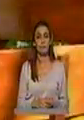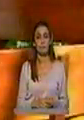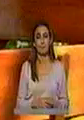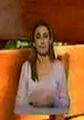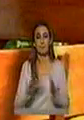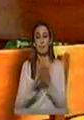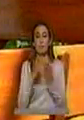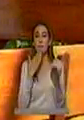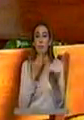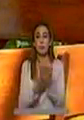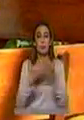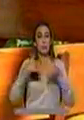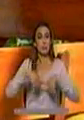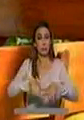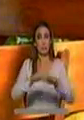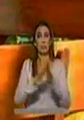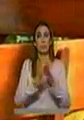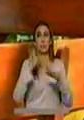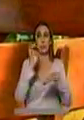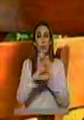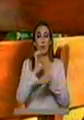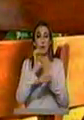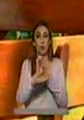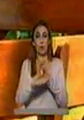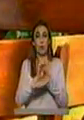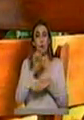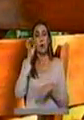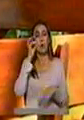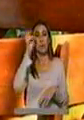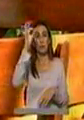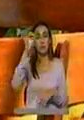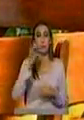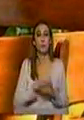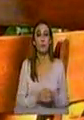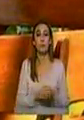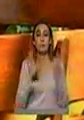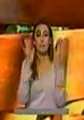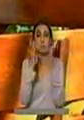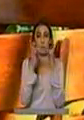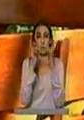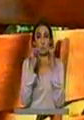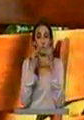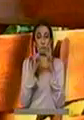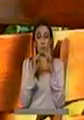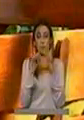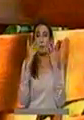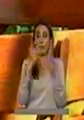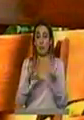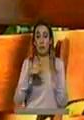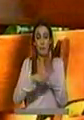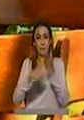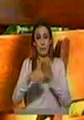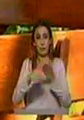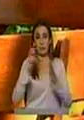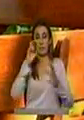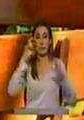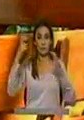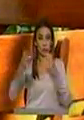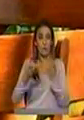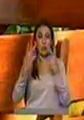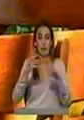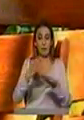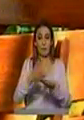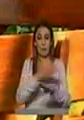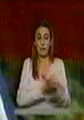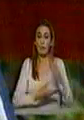Muchas gracias por seguir con nosotros en Ecuador al Futuro. La conectividad, muy importante, lo habíamos mencionado, señora ministra, usted nos ha dado y ha